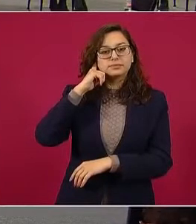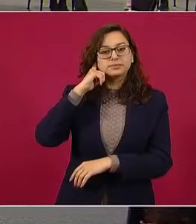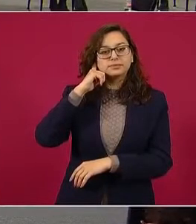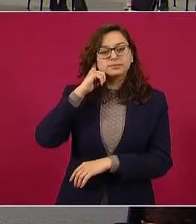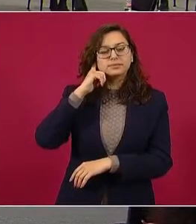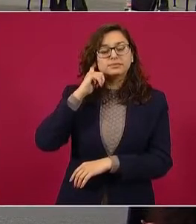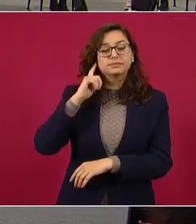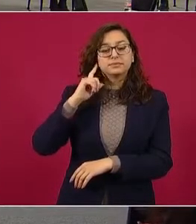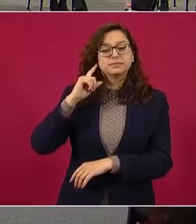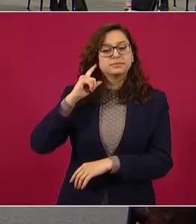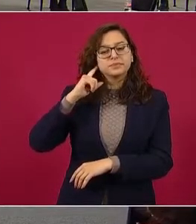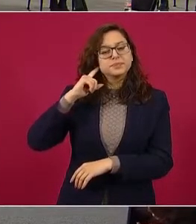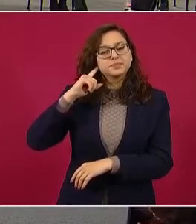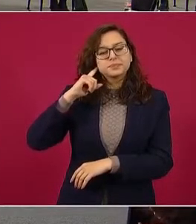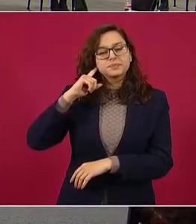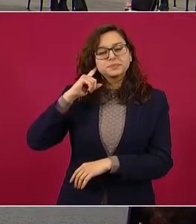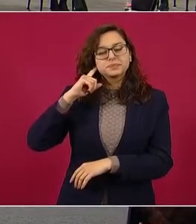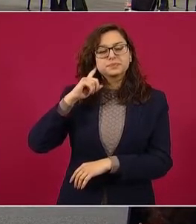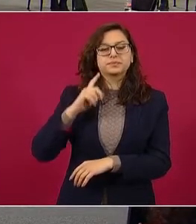nosotros hablamos para el pueblo.